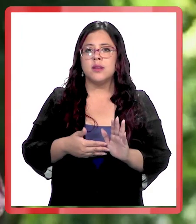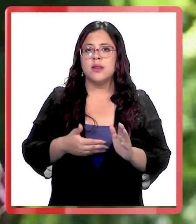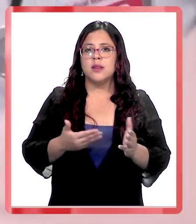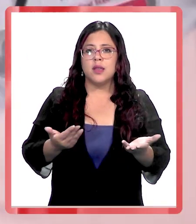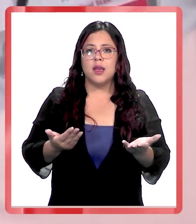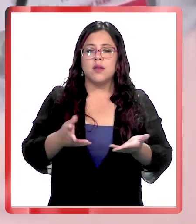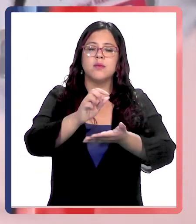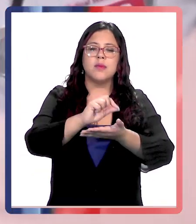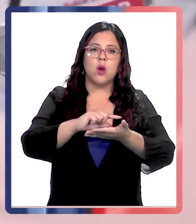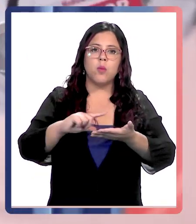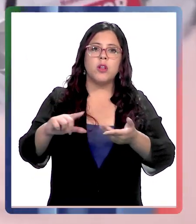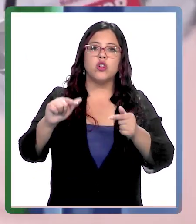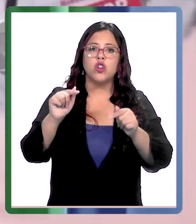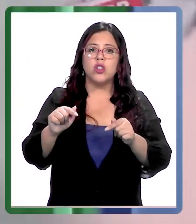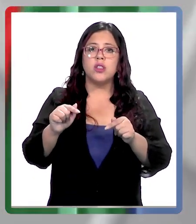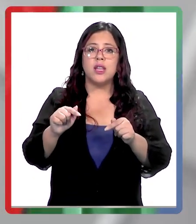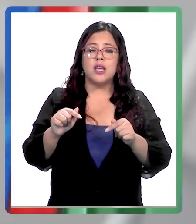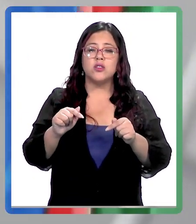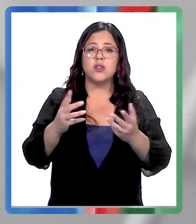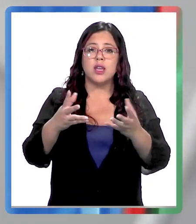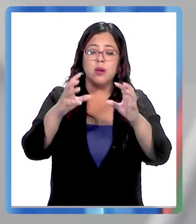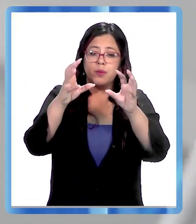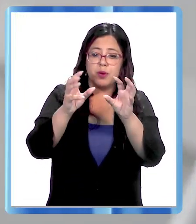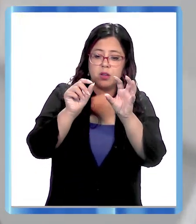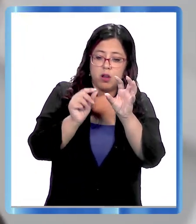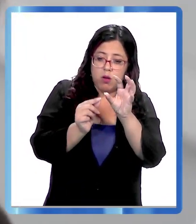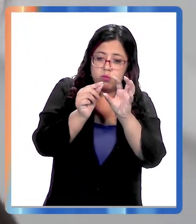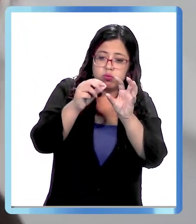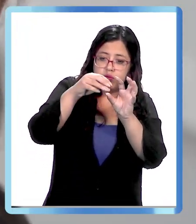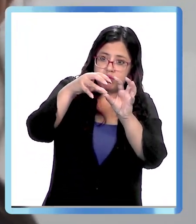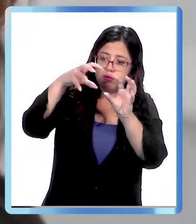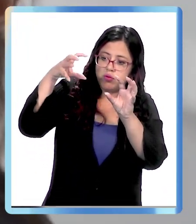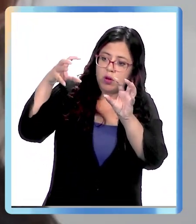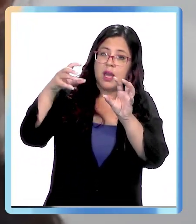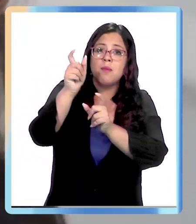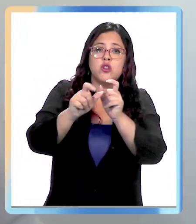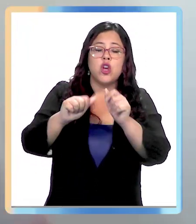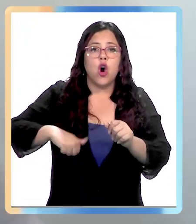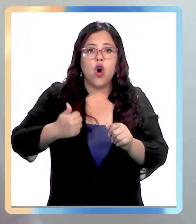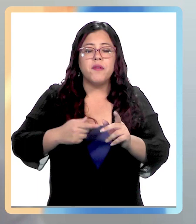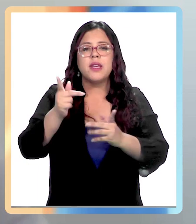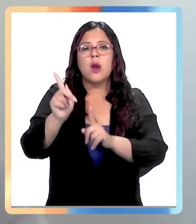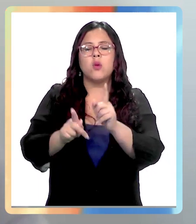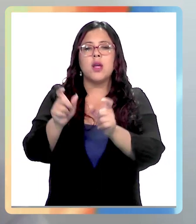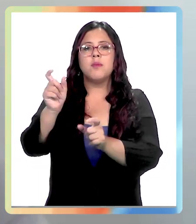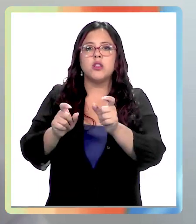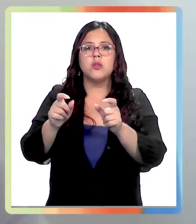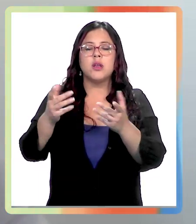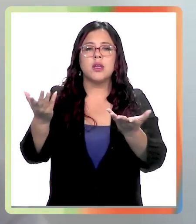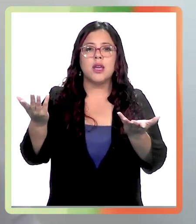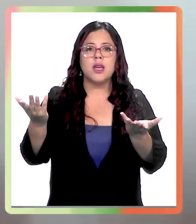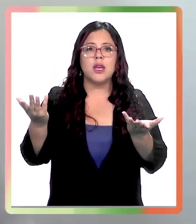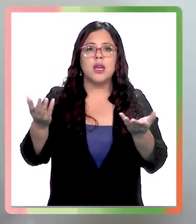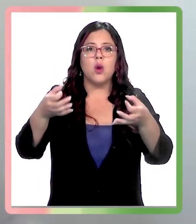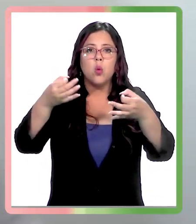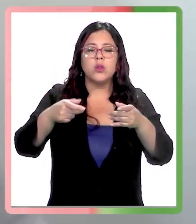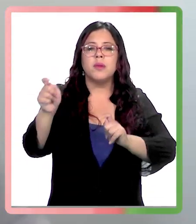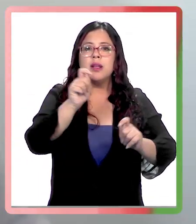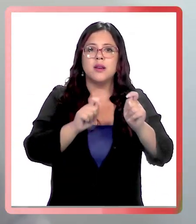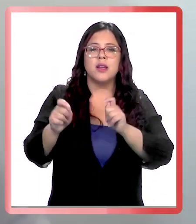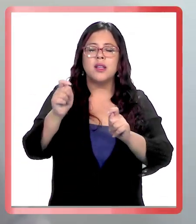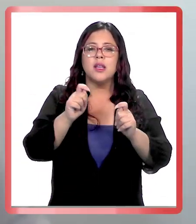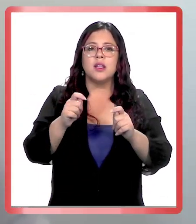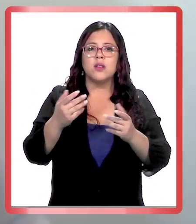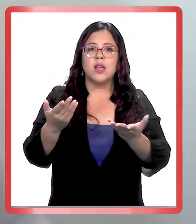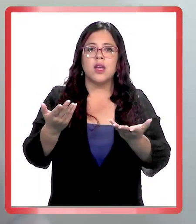Eh, la que probablemente da cuenta de mejor forma el aumento de esos tumores de recto